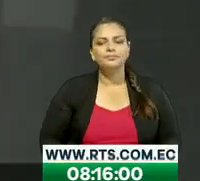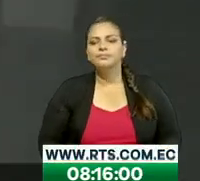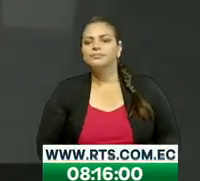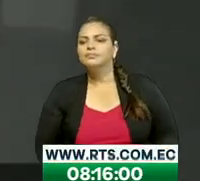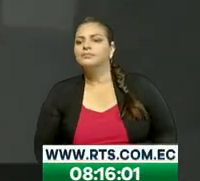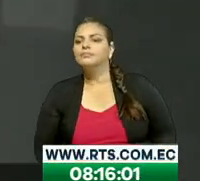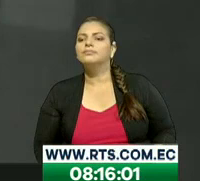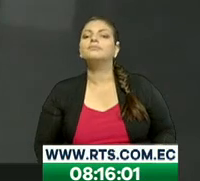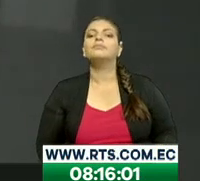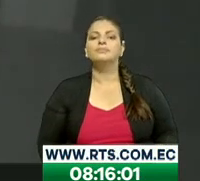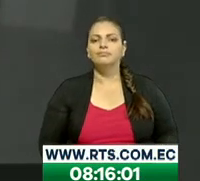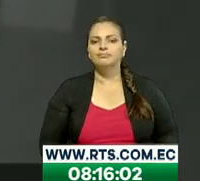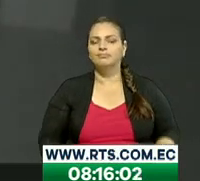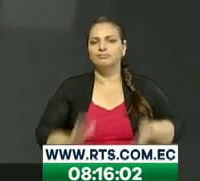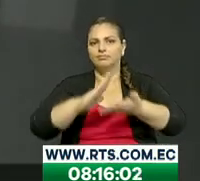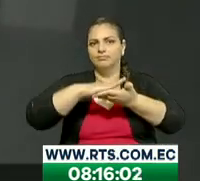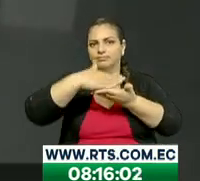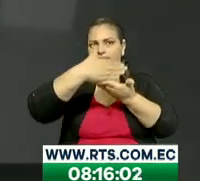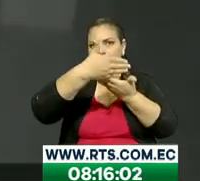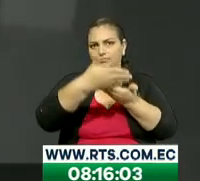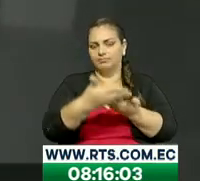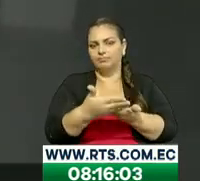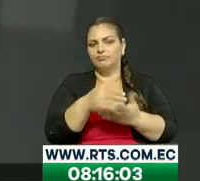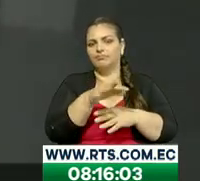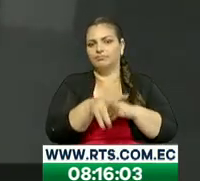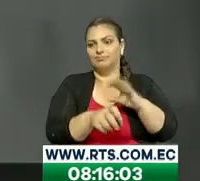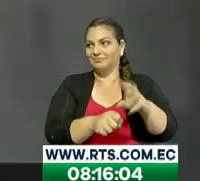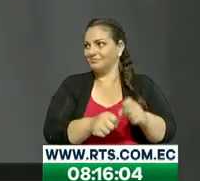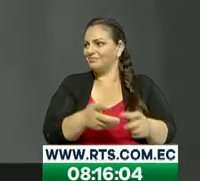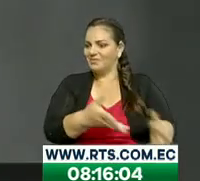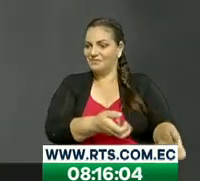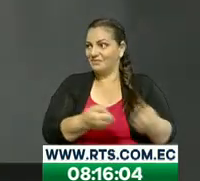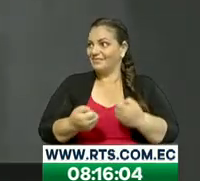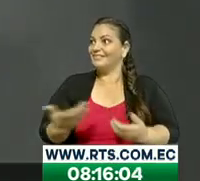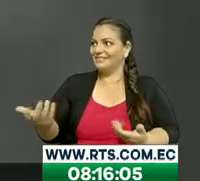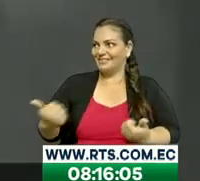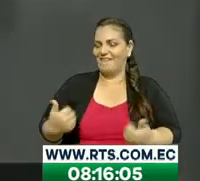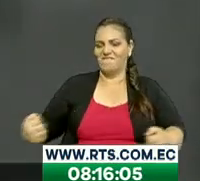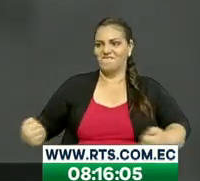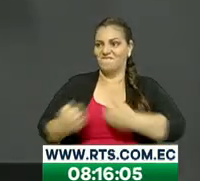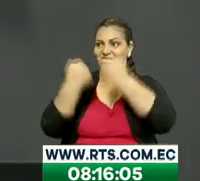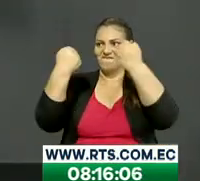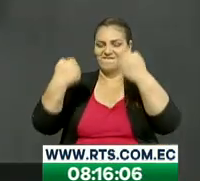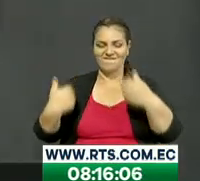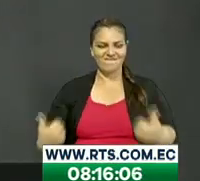Encienden el monitor de una de las computadoras y se felicitan.